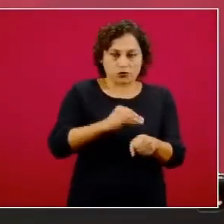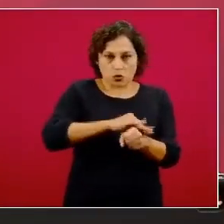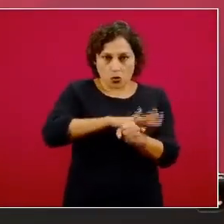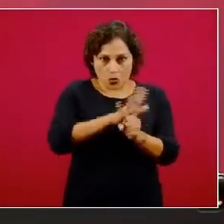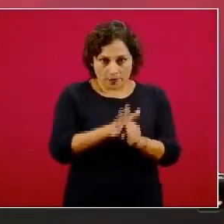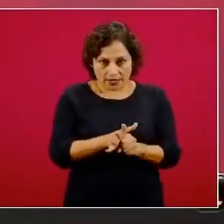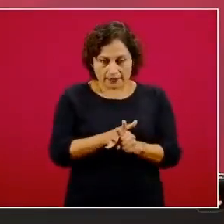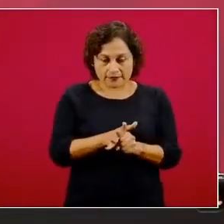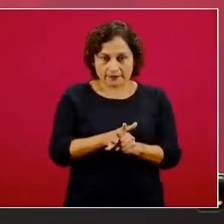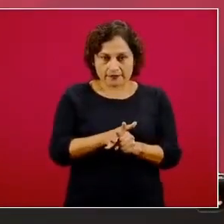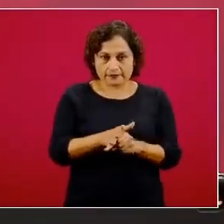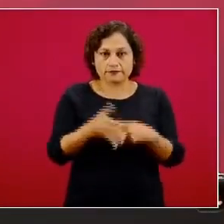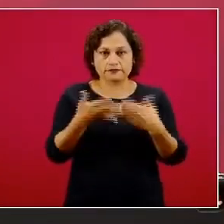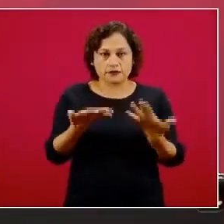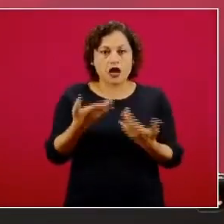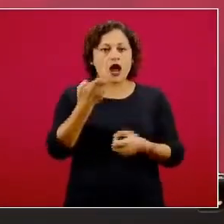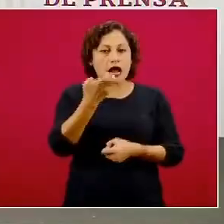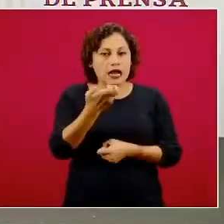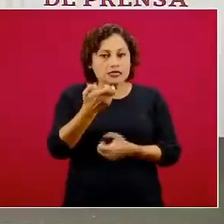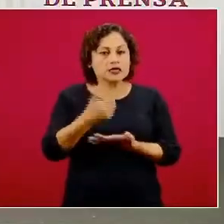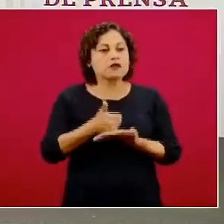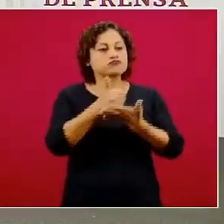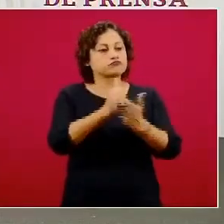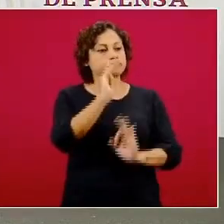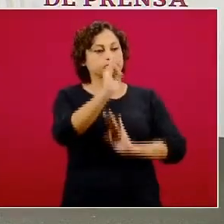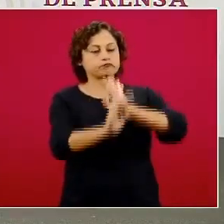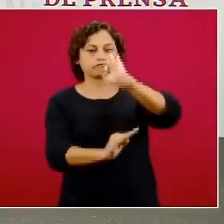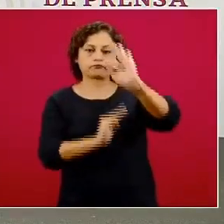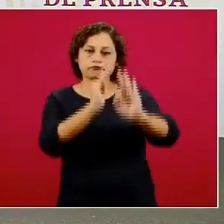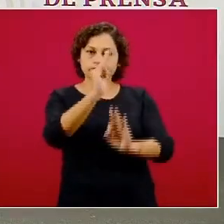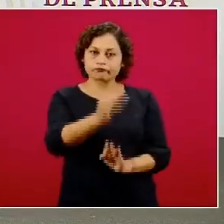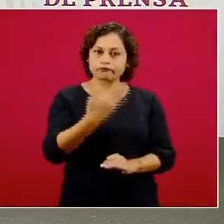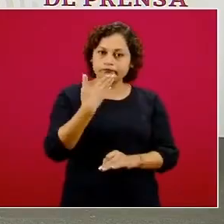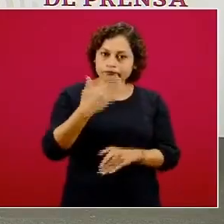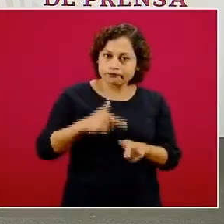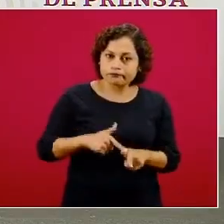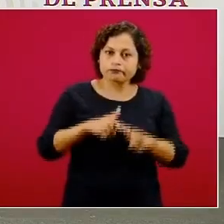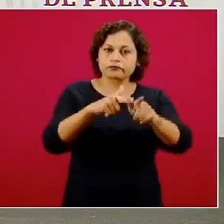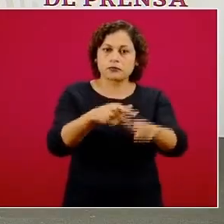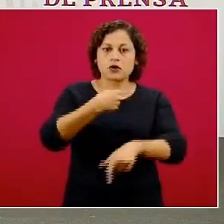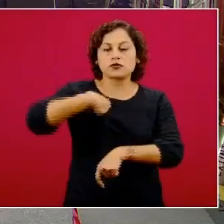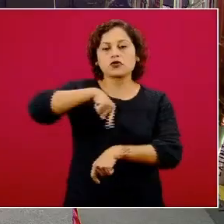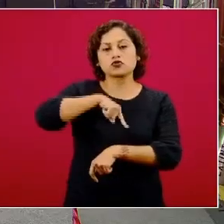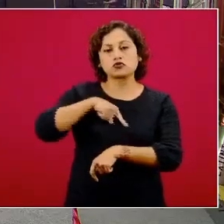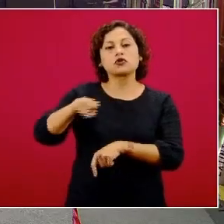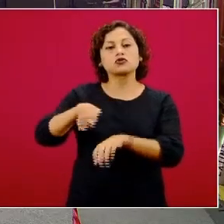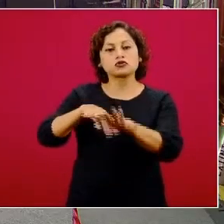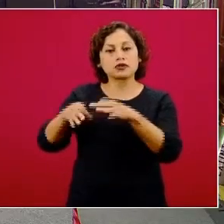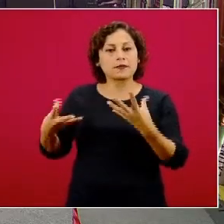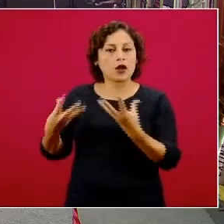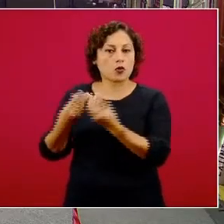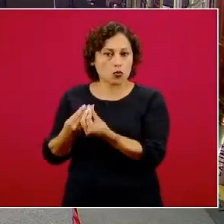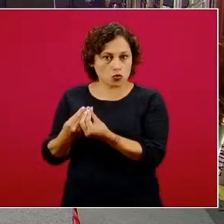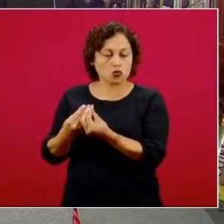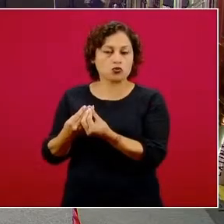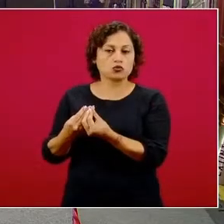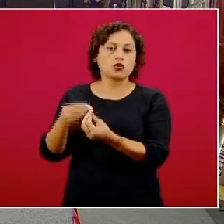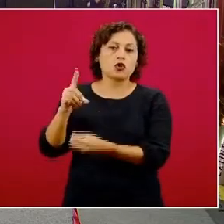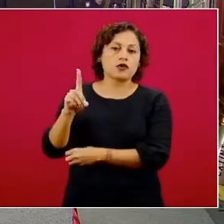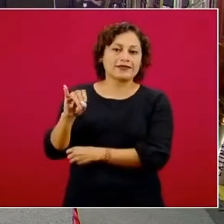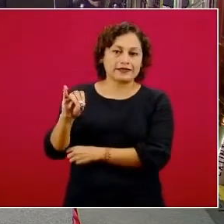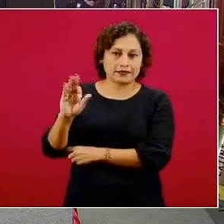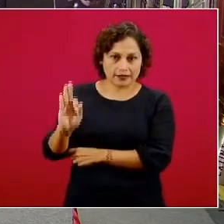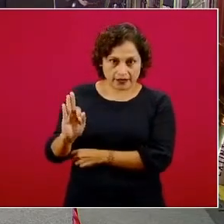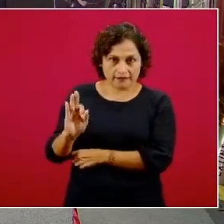tenga la rehabilitación que requiere. Hemos trabajado con el Sistema Nacional DIF y